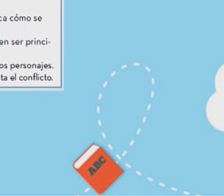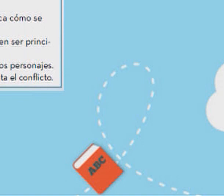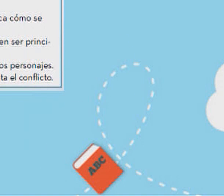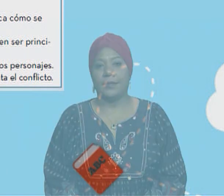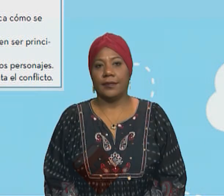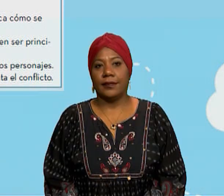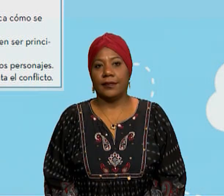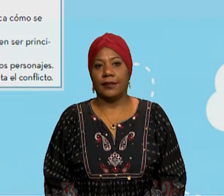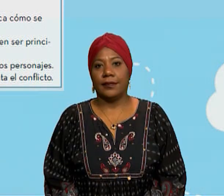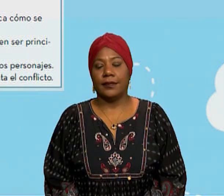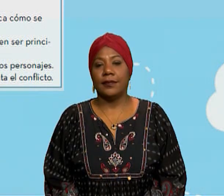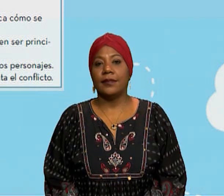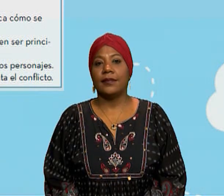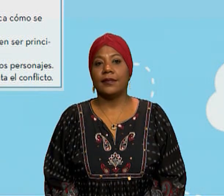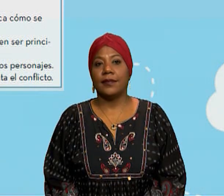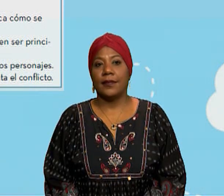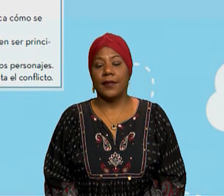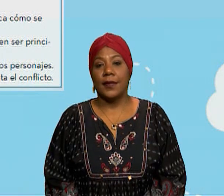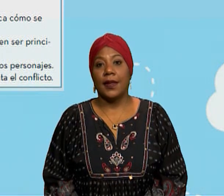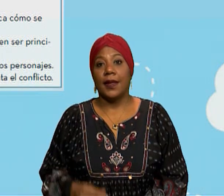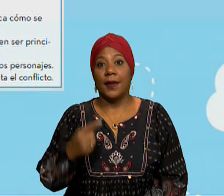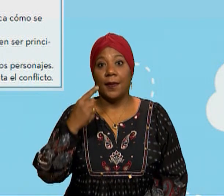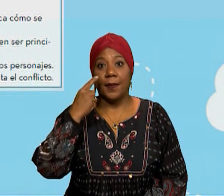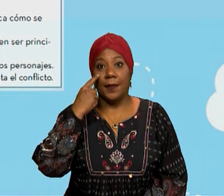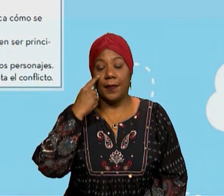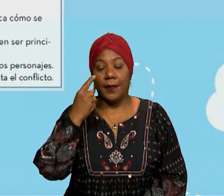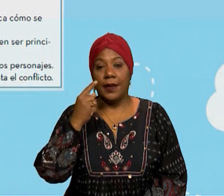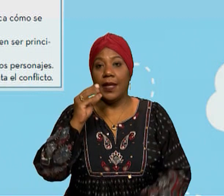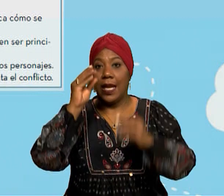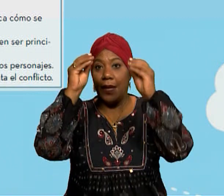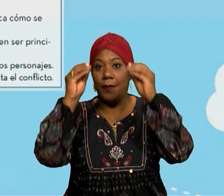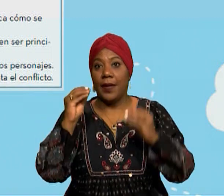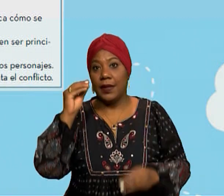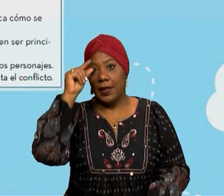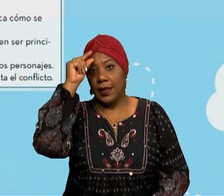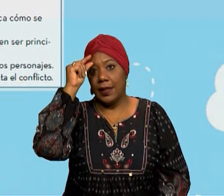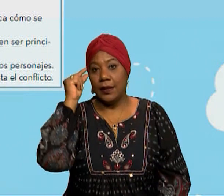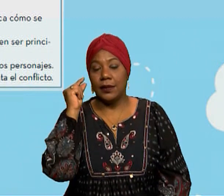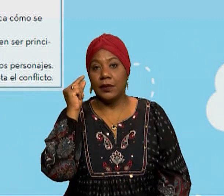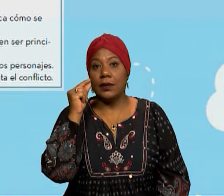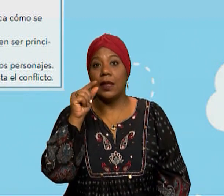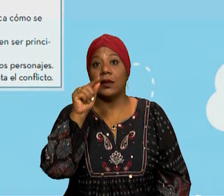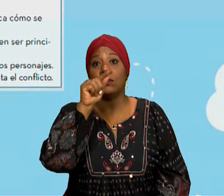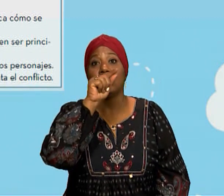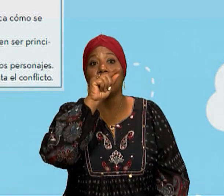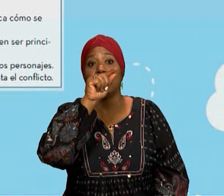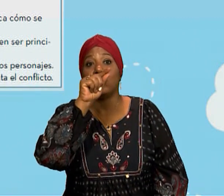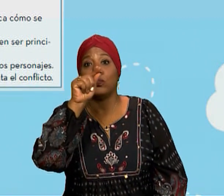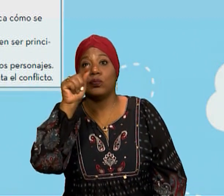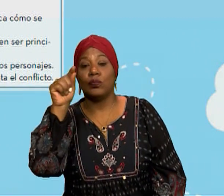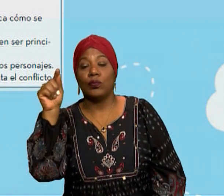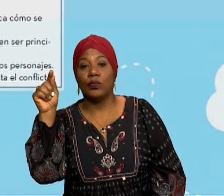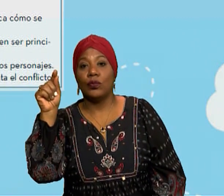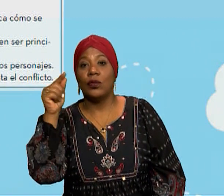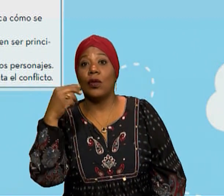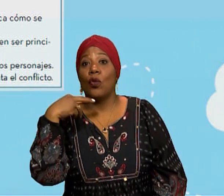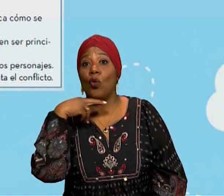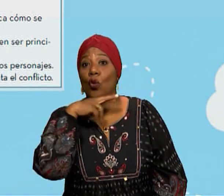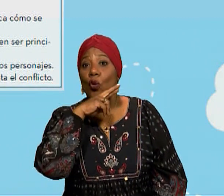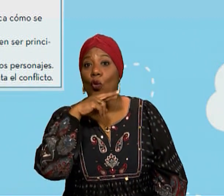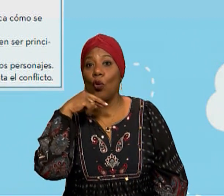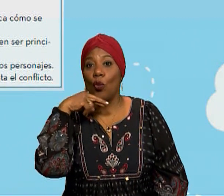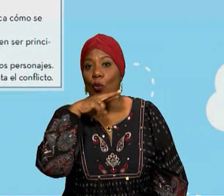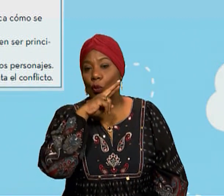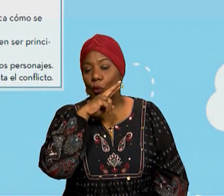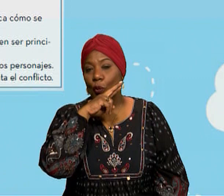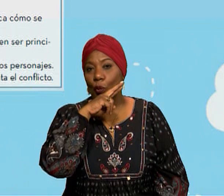hacia abajo. Aquí te estoy dando una pista para que no te pierdas, porque la palabra horizontal está marcada aquí con los números